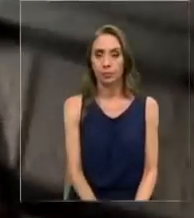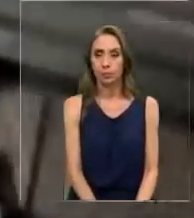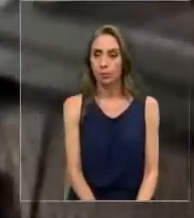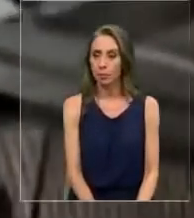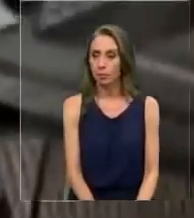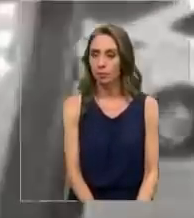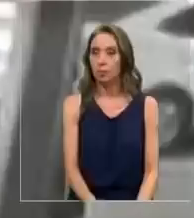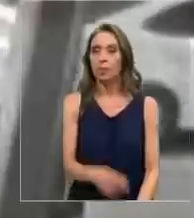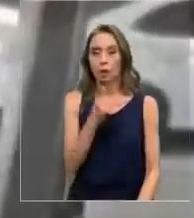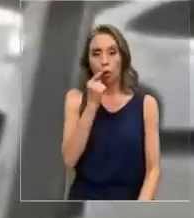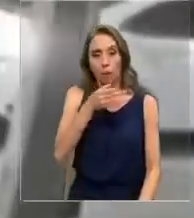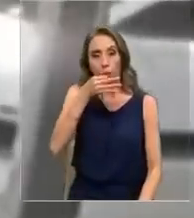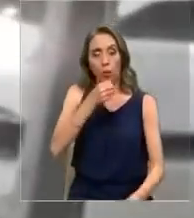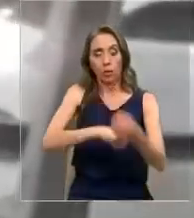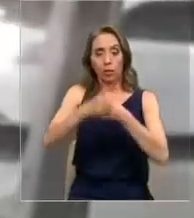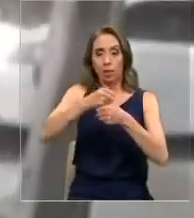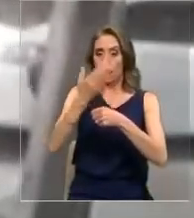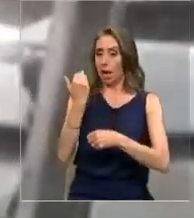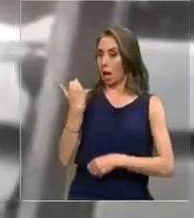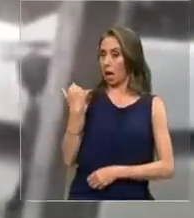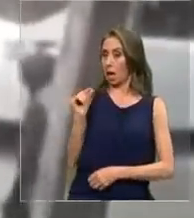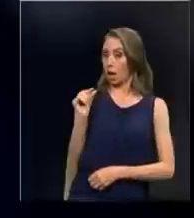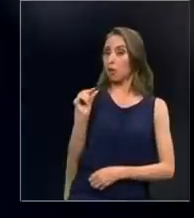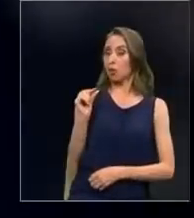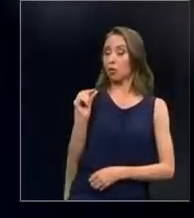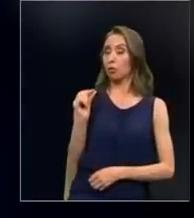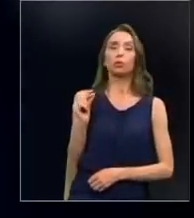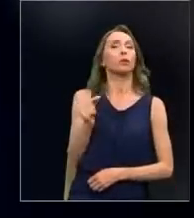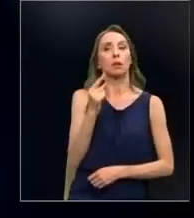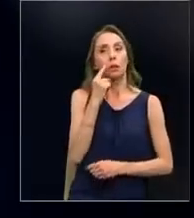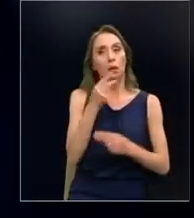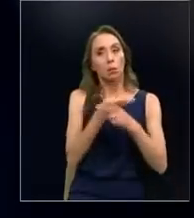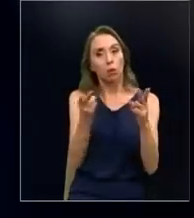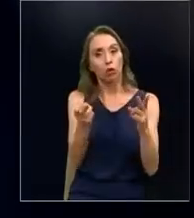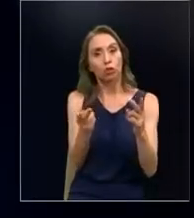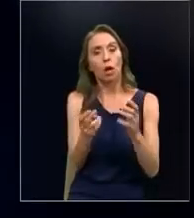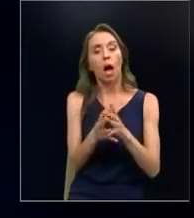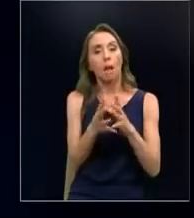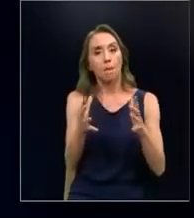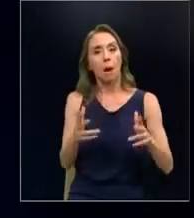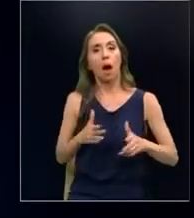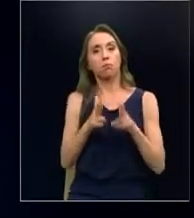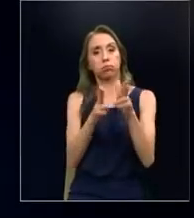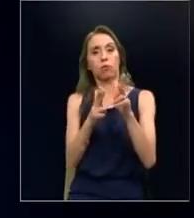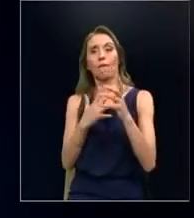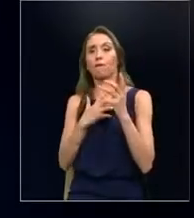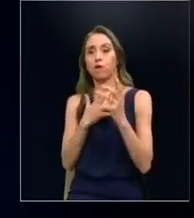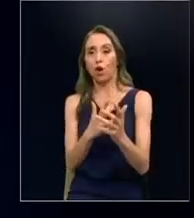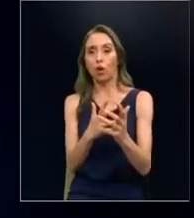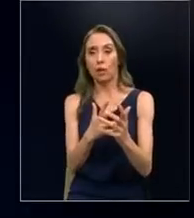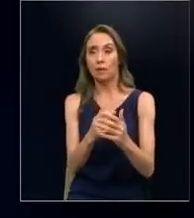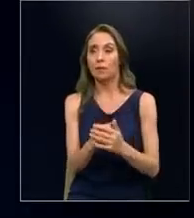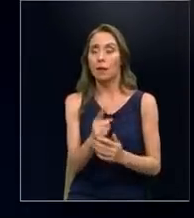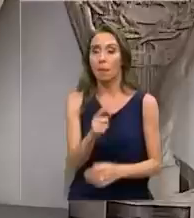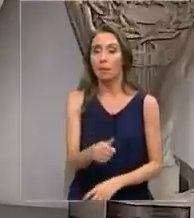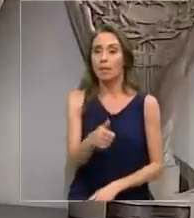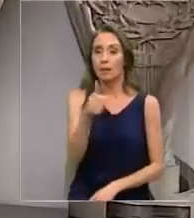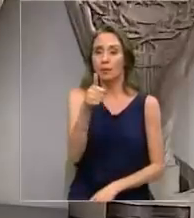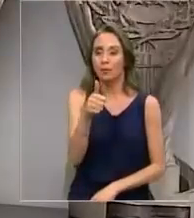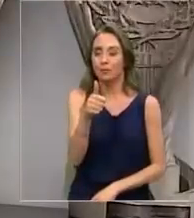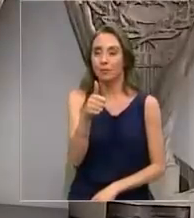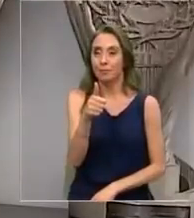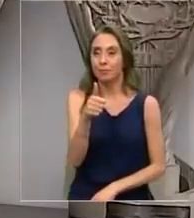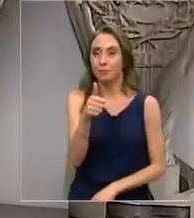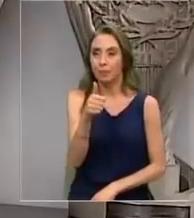En estos últimos años, efectivamente, han demostrado un mayor grado de violencia. Principalmente se